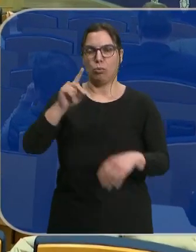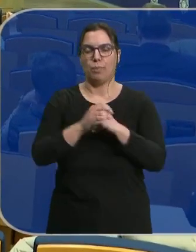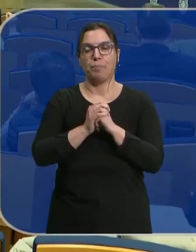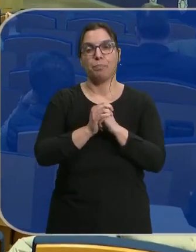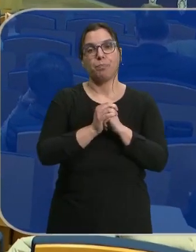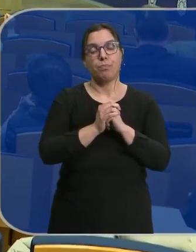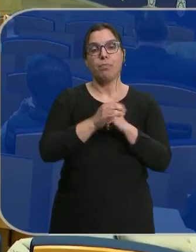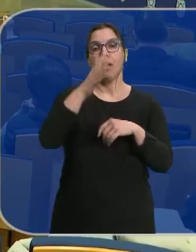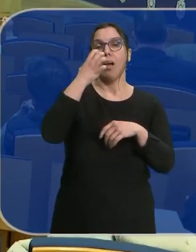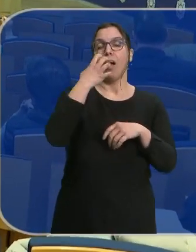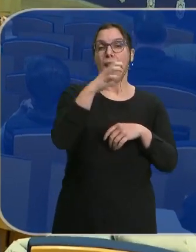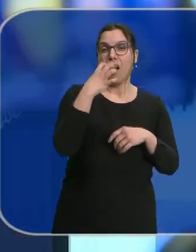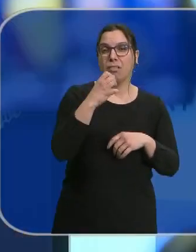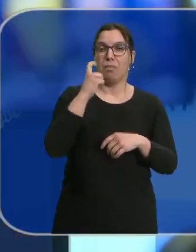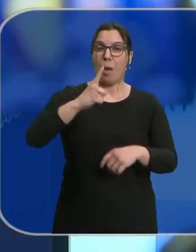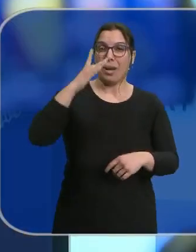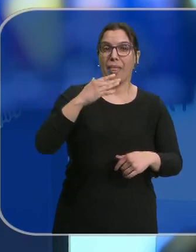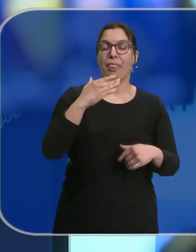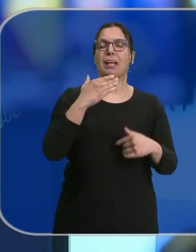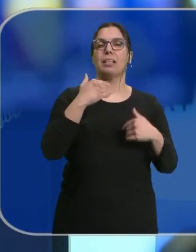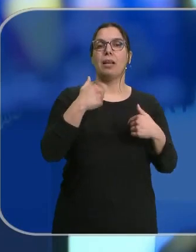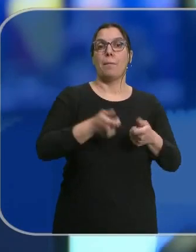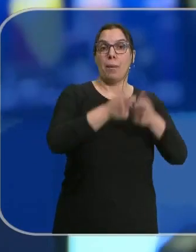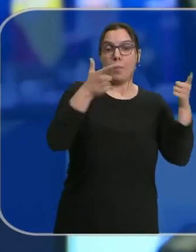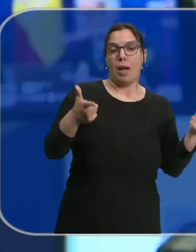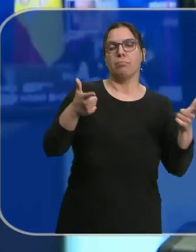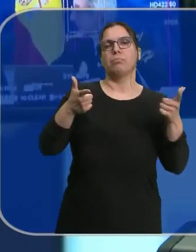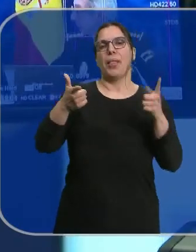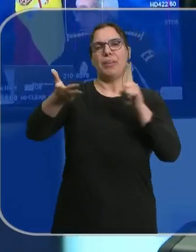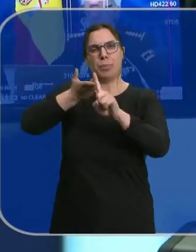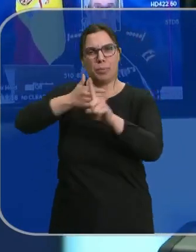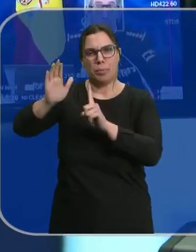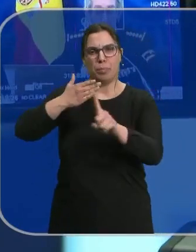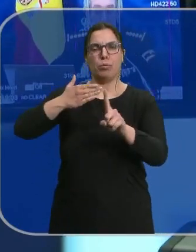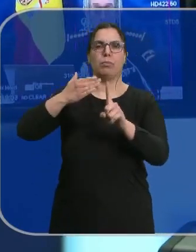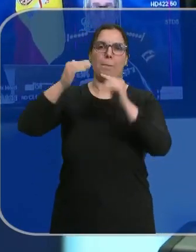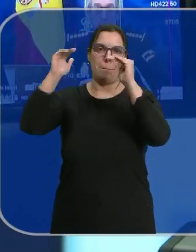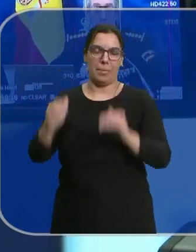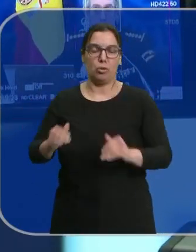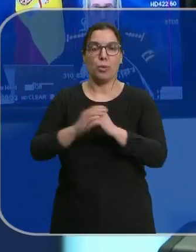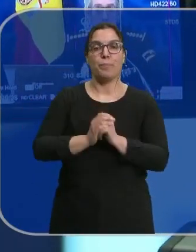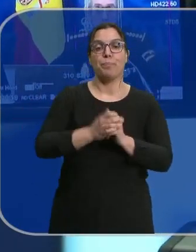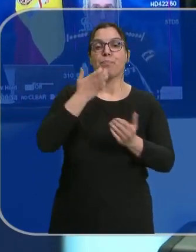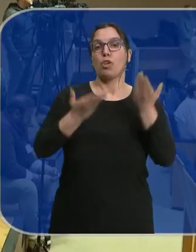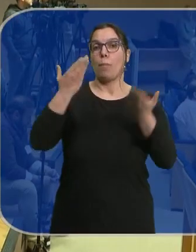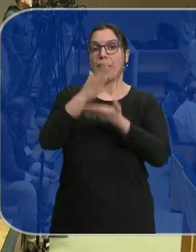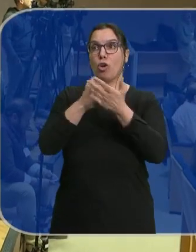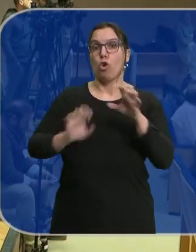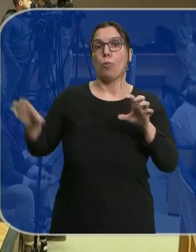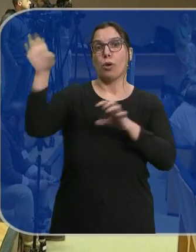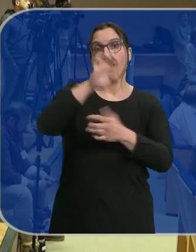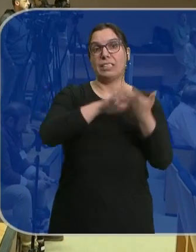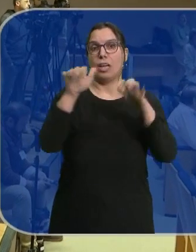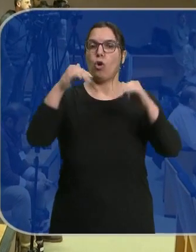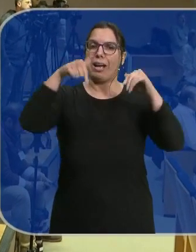Han aumentado las amenazas verbales, mientras que disminuyen los delitos de lesiones o las agresiones físicas. Castilla y León, por cierto, se encuentra entre una de las comunidades